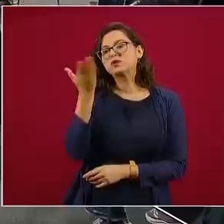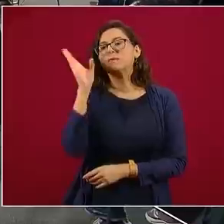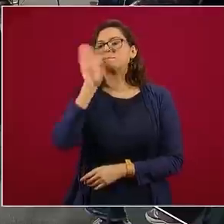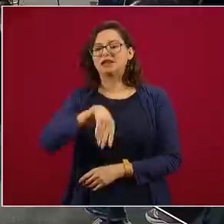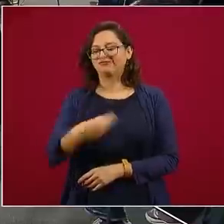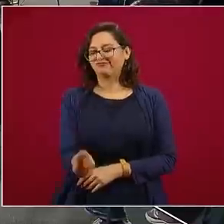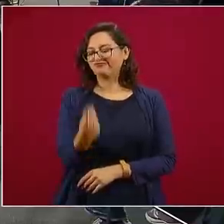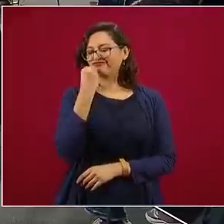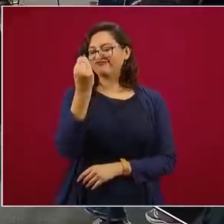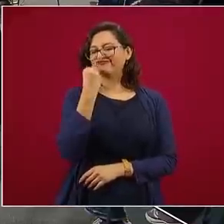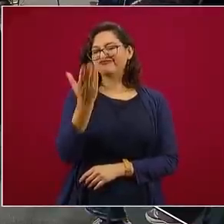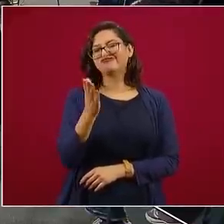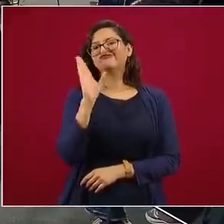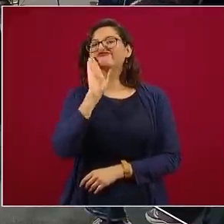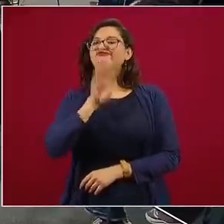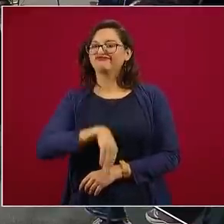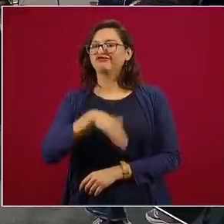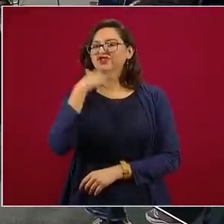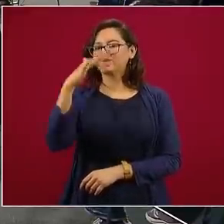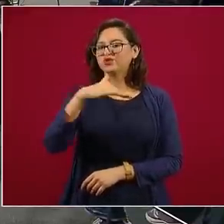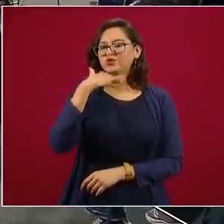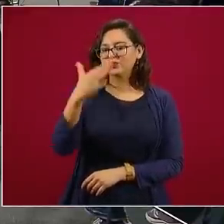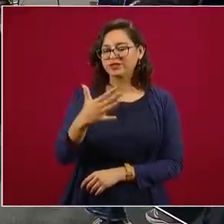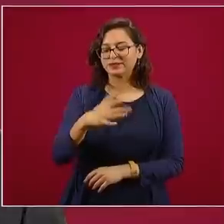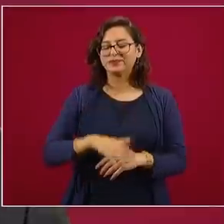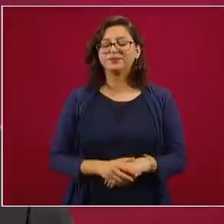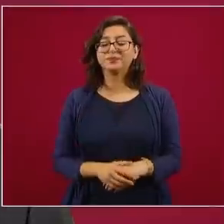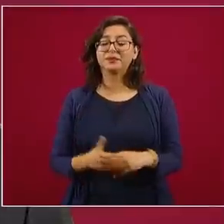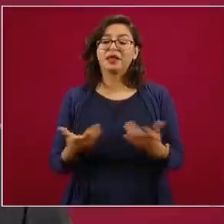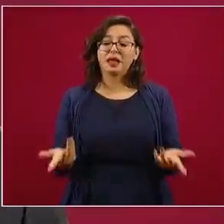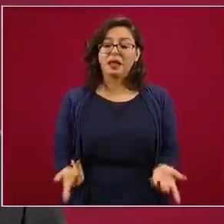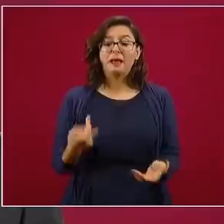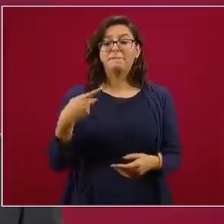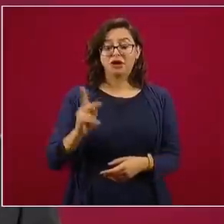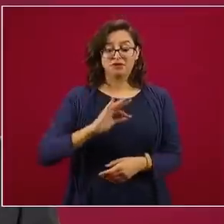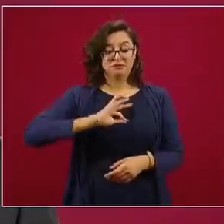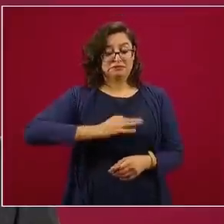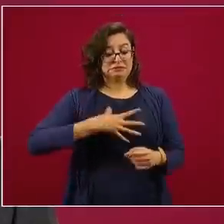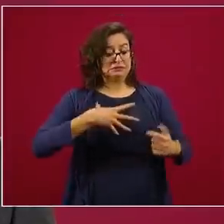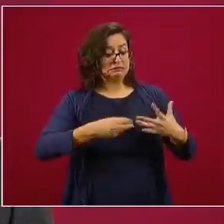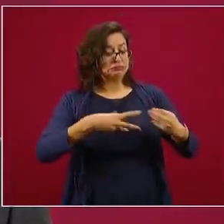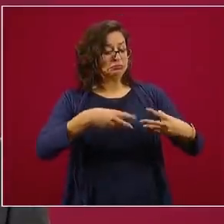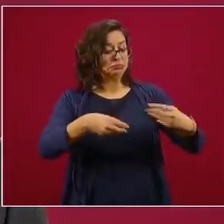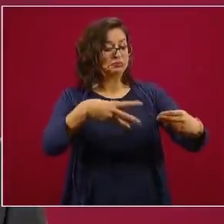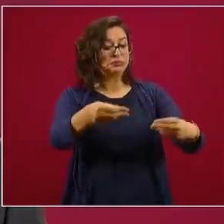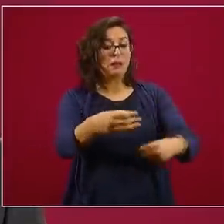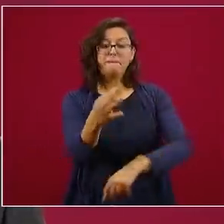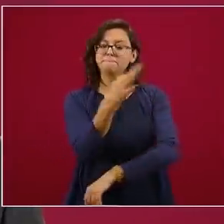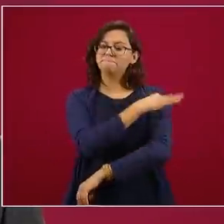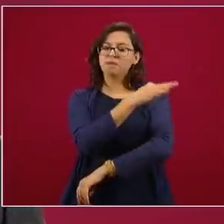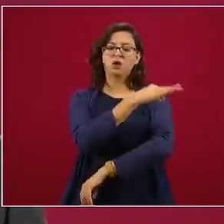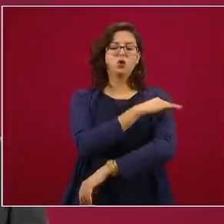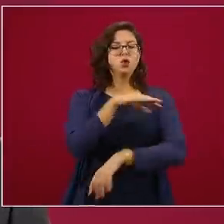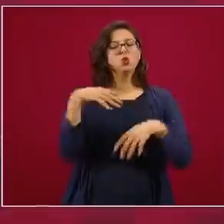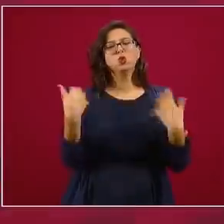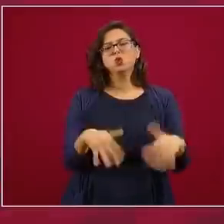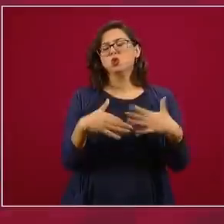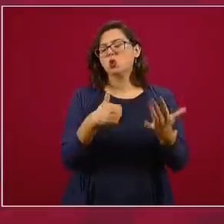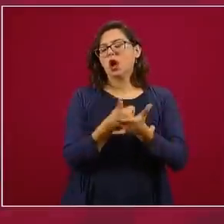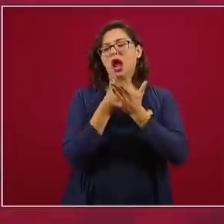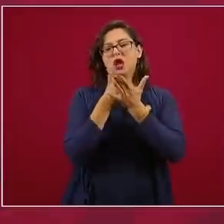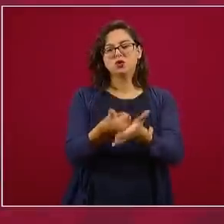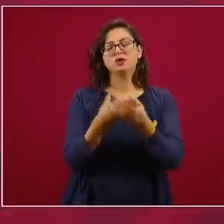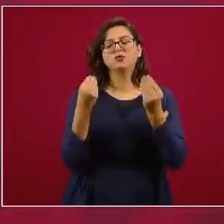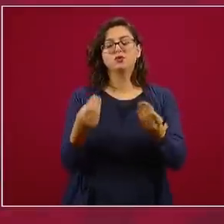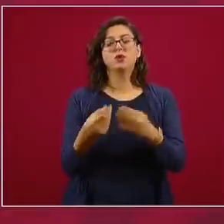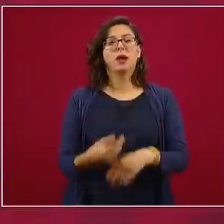nutrición no saludable. Regresando a las enfermedades infecciosas, insisto, las vacunas son una de las intervenciones más nobles. La primera vacuna